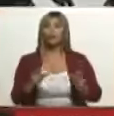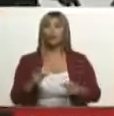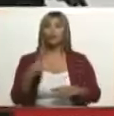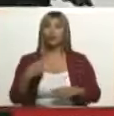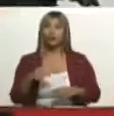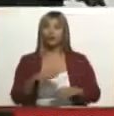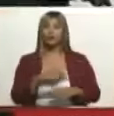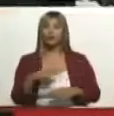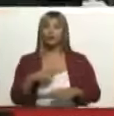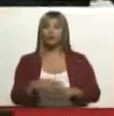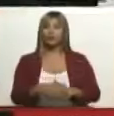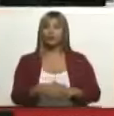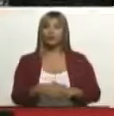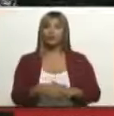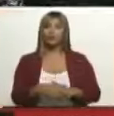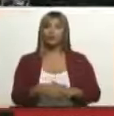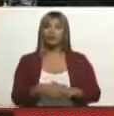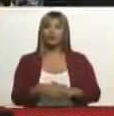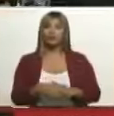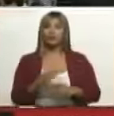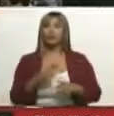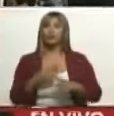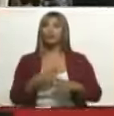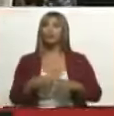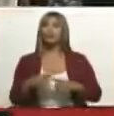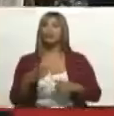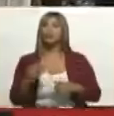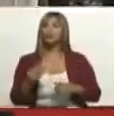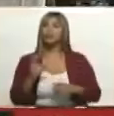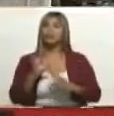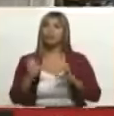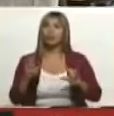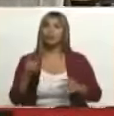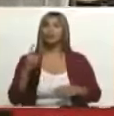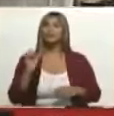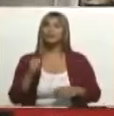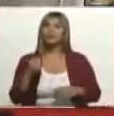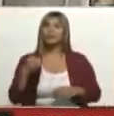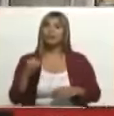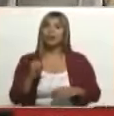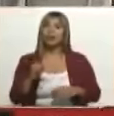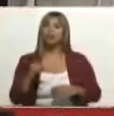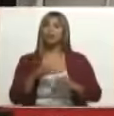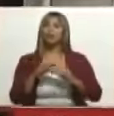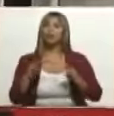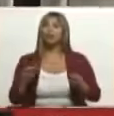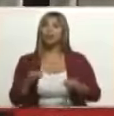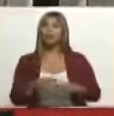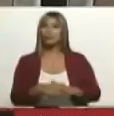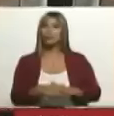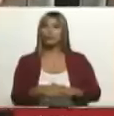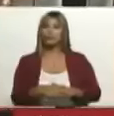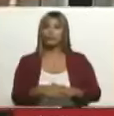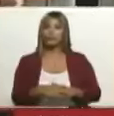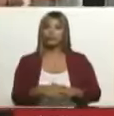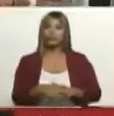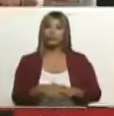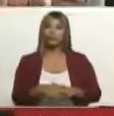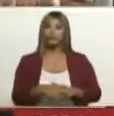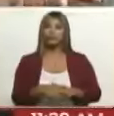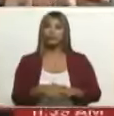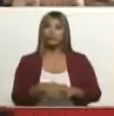nosotros, a diferencia de muchos países del mundo, nosotros sí tenemos un modelo,